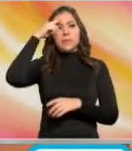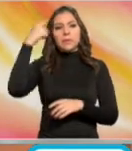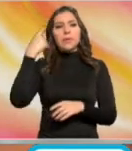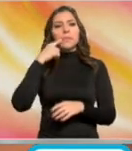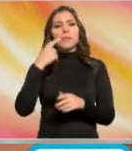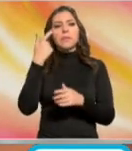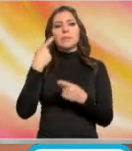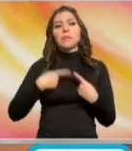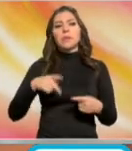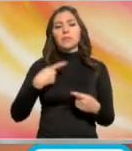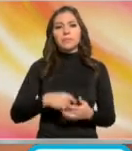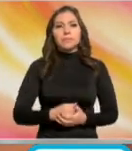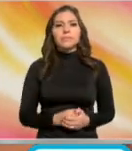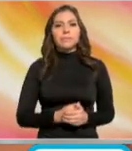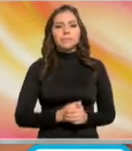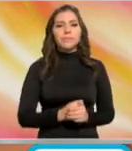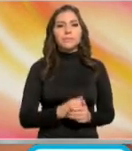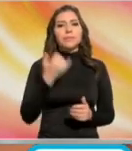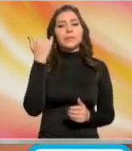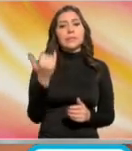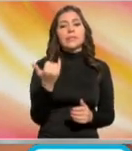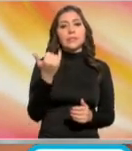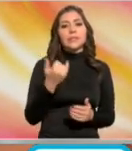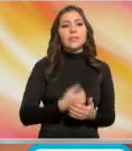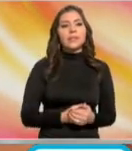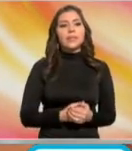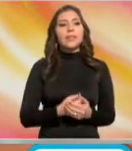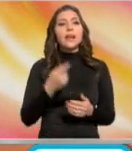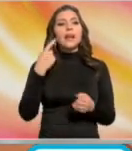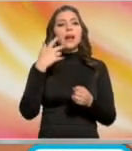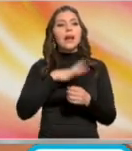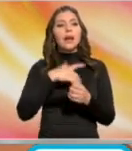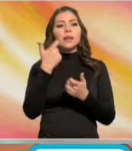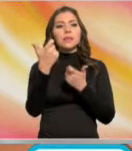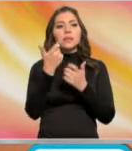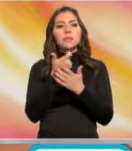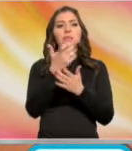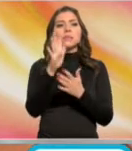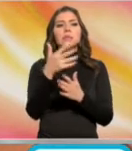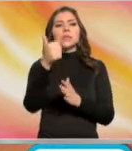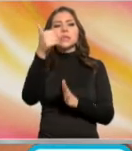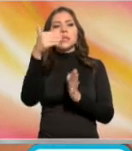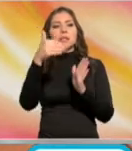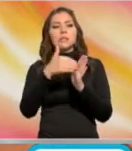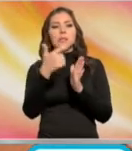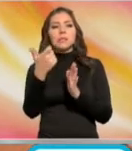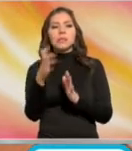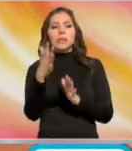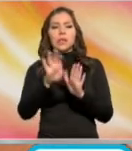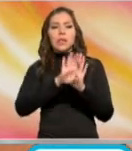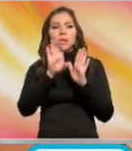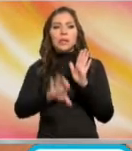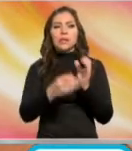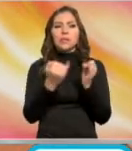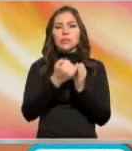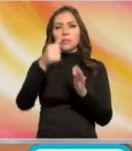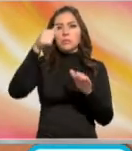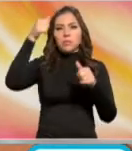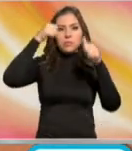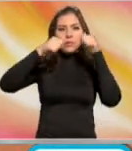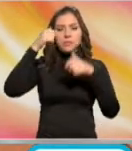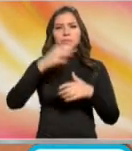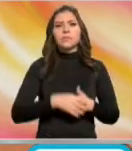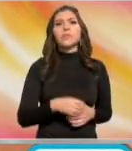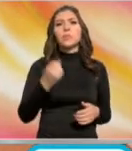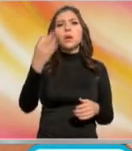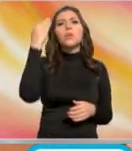paciente. O sea, realmente, no sé, hay costos desde 6,000 pesos, por ejemplo, Ok. una cirugía de este tipo. Y la recuperación,